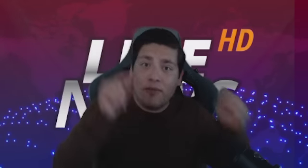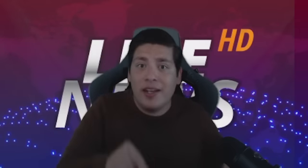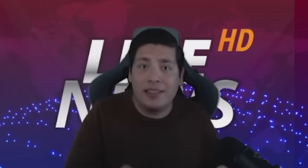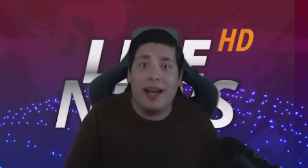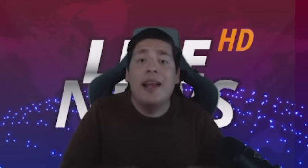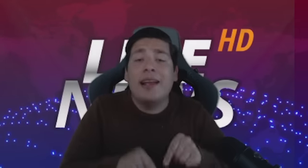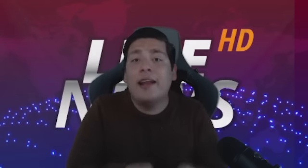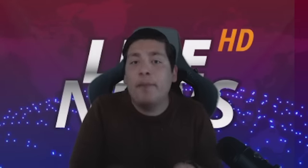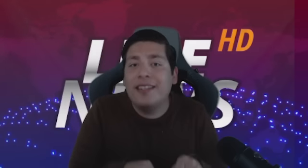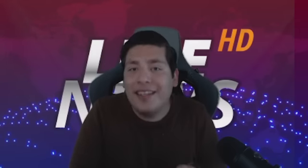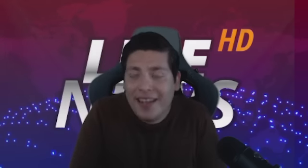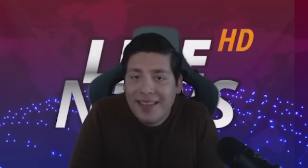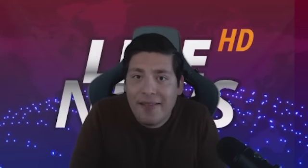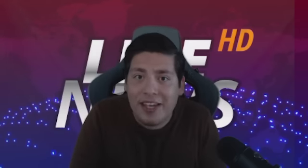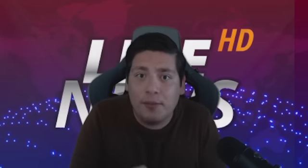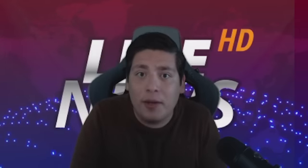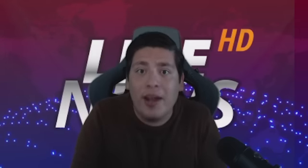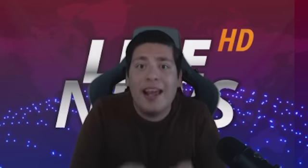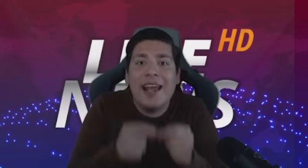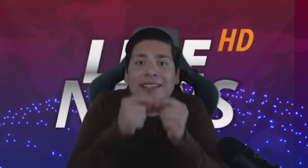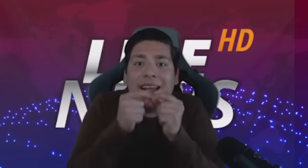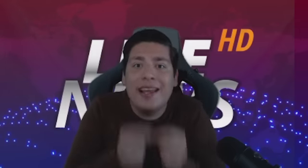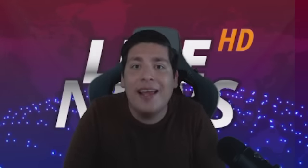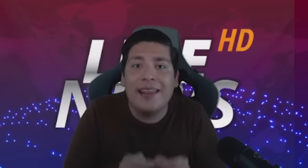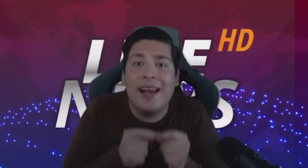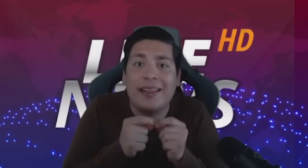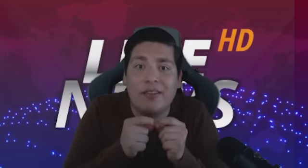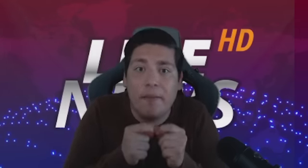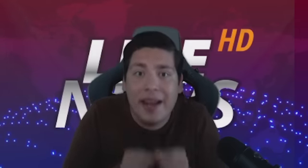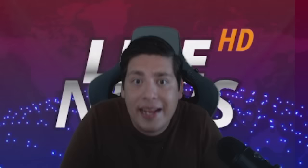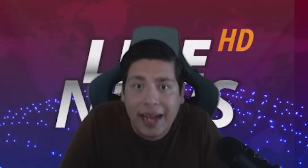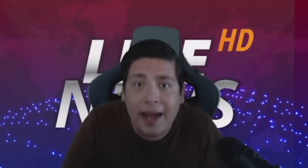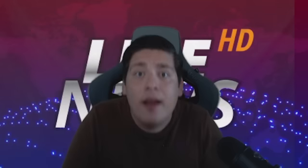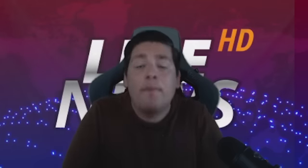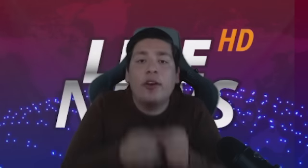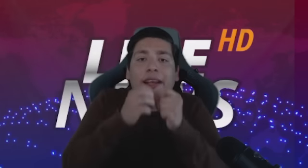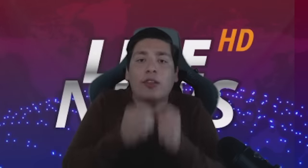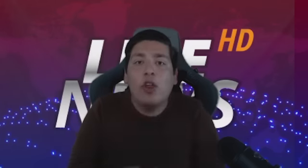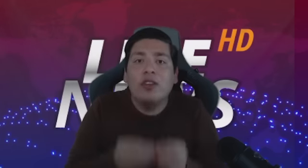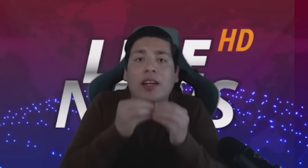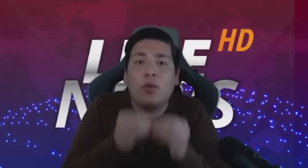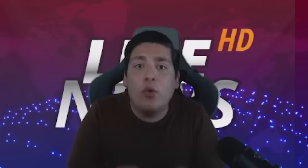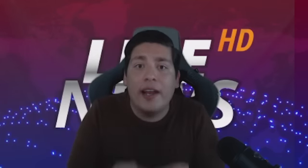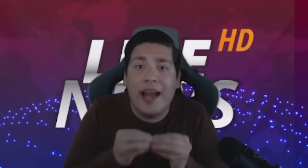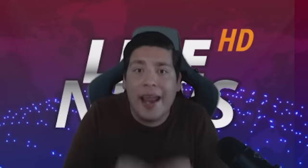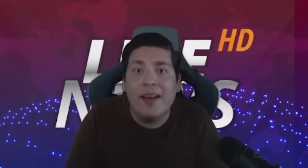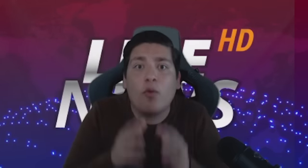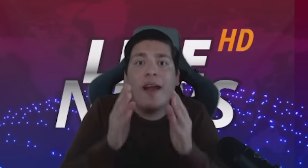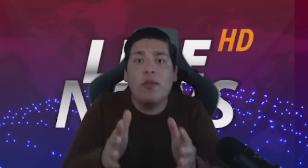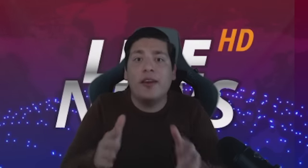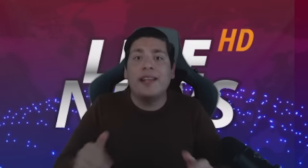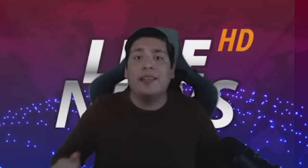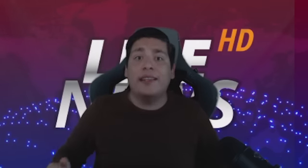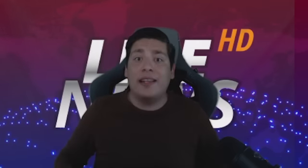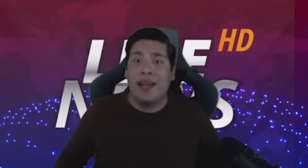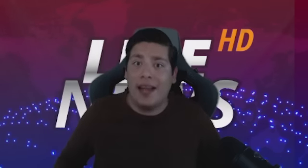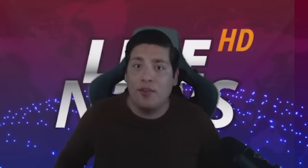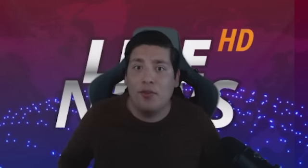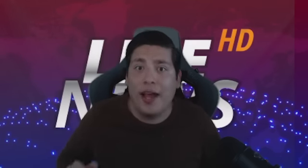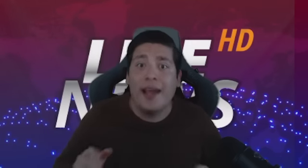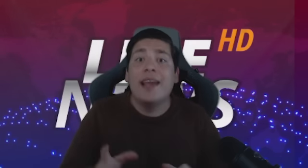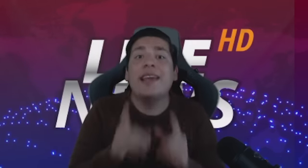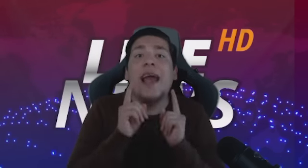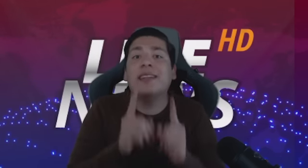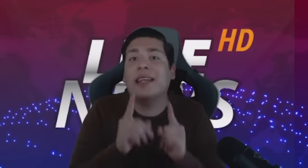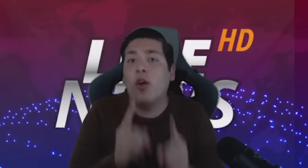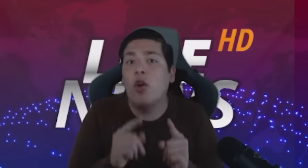nos demuestra que el presidente Andrés Manuel es el líder de Latinoamérica, porque todos acuden a él cuando necesitan